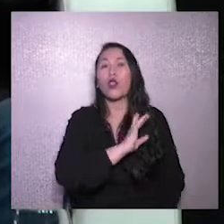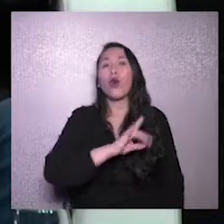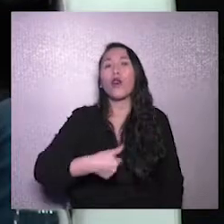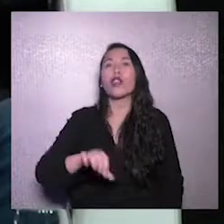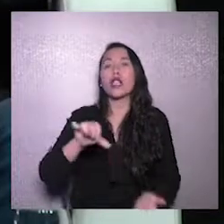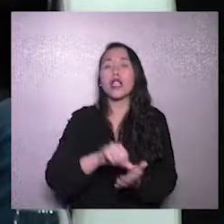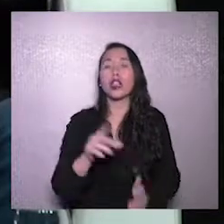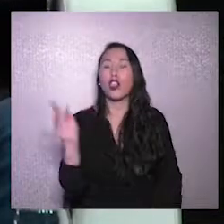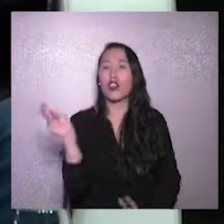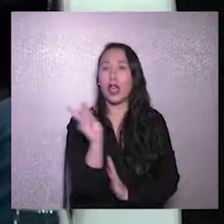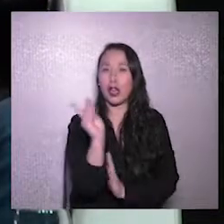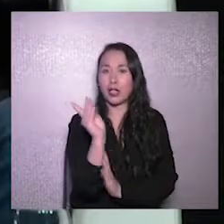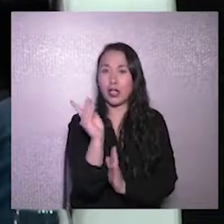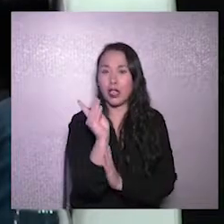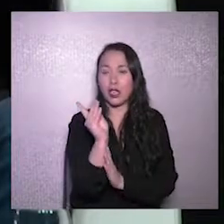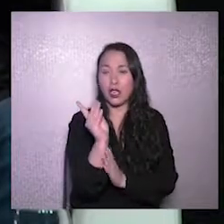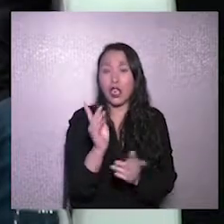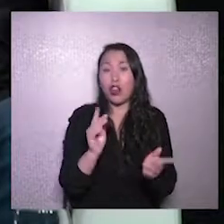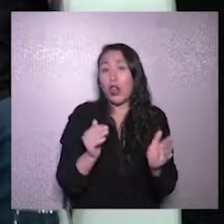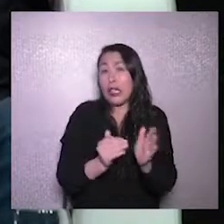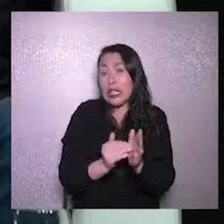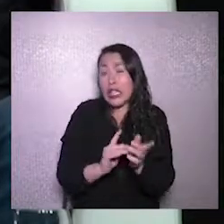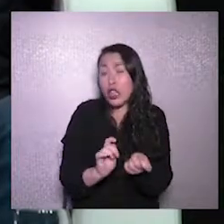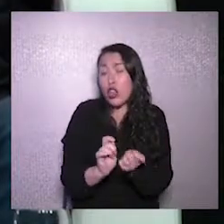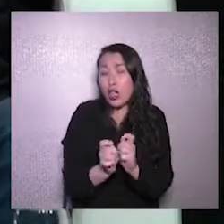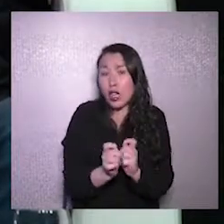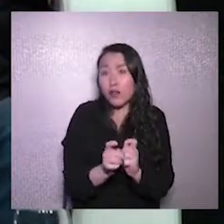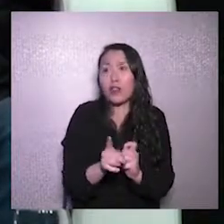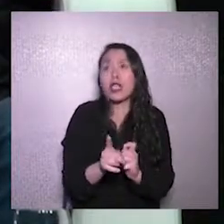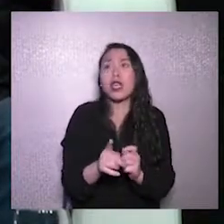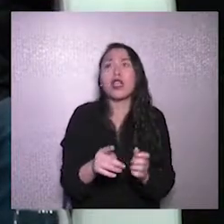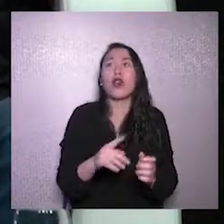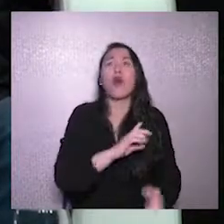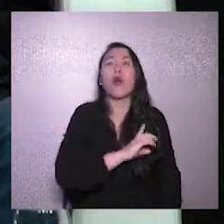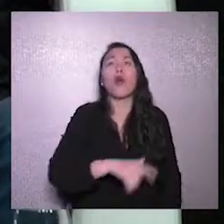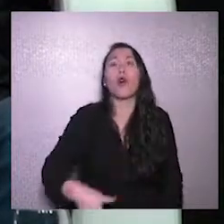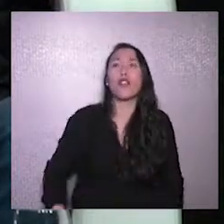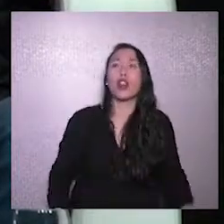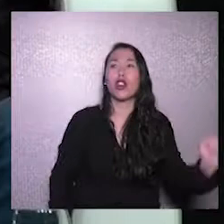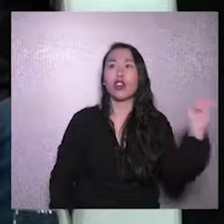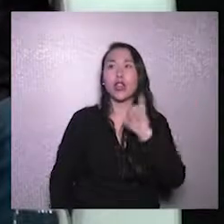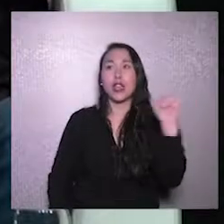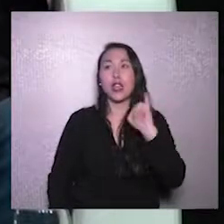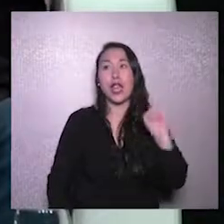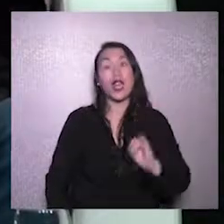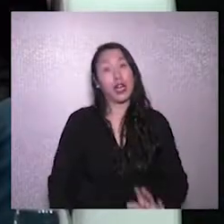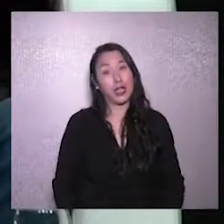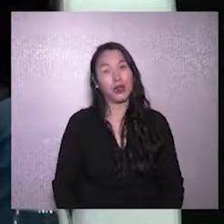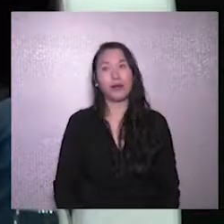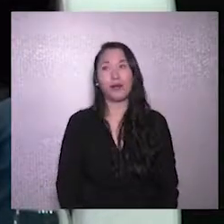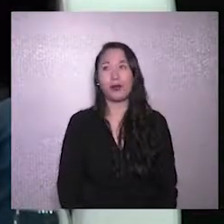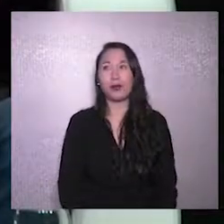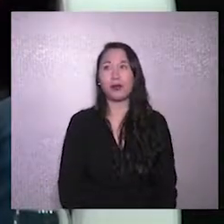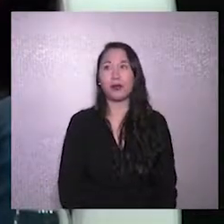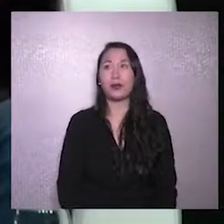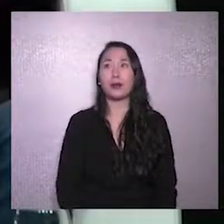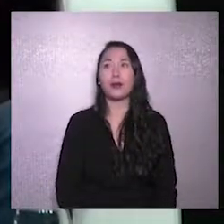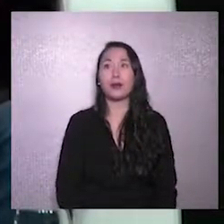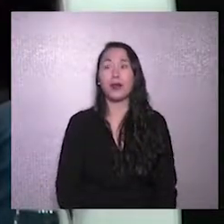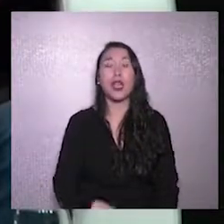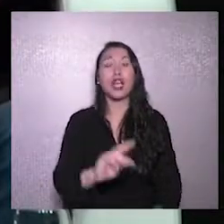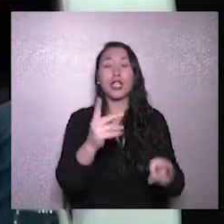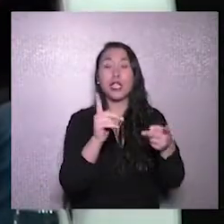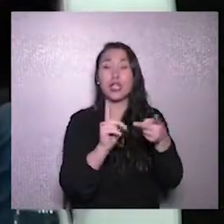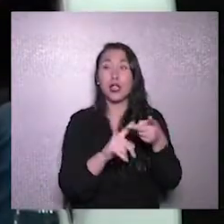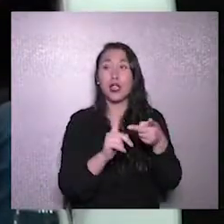centro-derecha. Y lo transitorio va a ser un gobierno de izquierda como el actual. Muchas gracias. Ese es el segundo